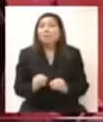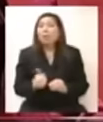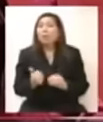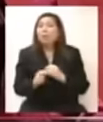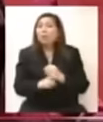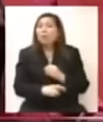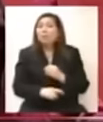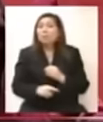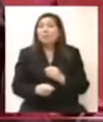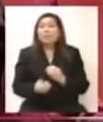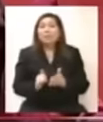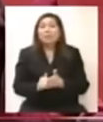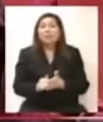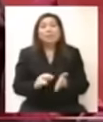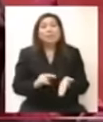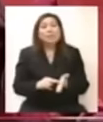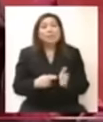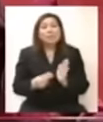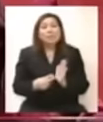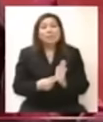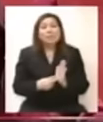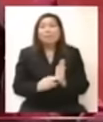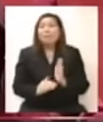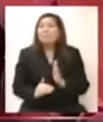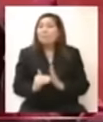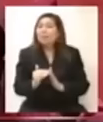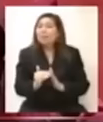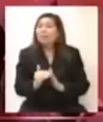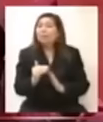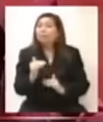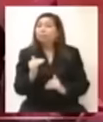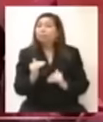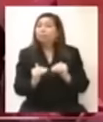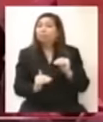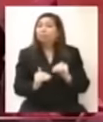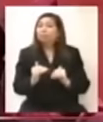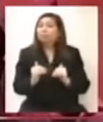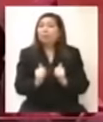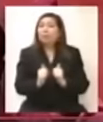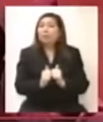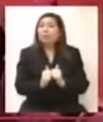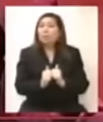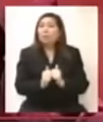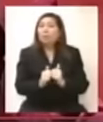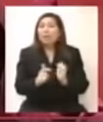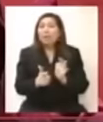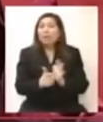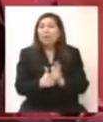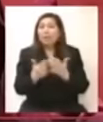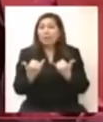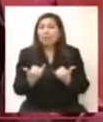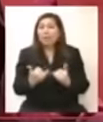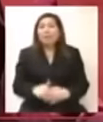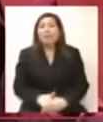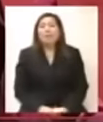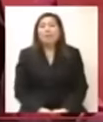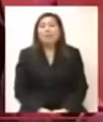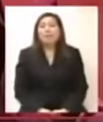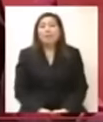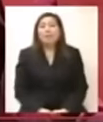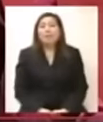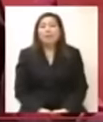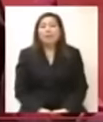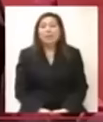otros países que significarían un mayor estándar en relación a la legislación actual yo no sé qué